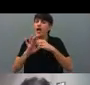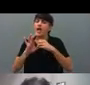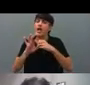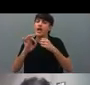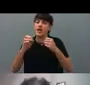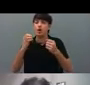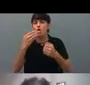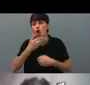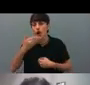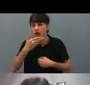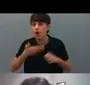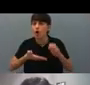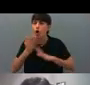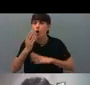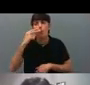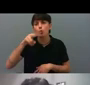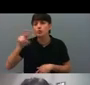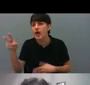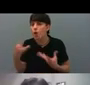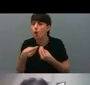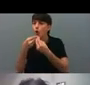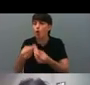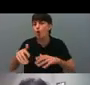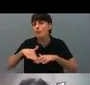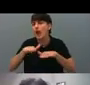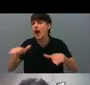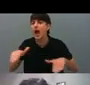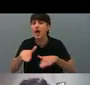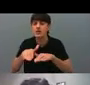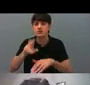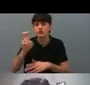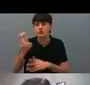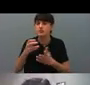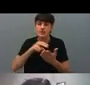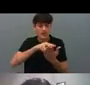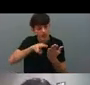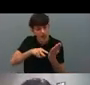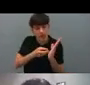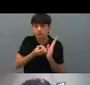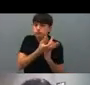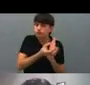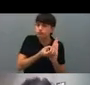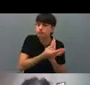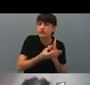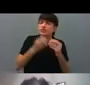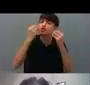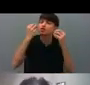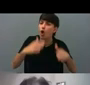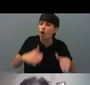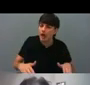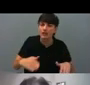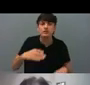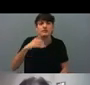a los columpios, a la playa. Le cuentan historias y se pelean para ver cuál de las